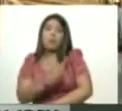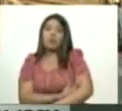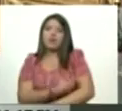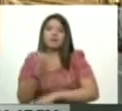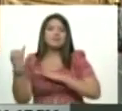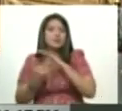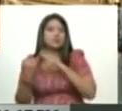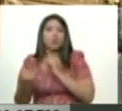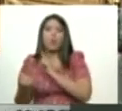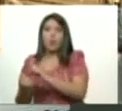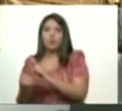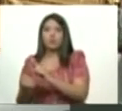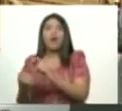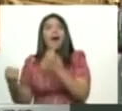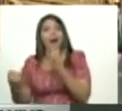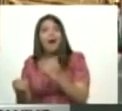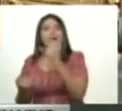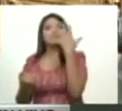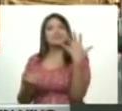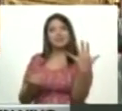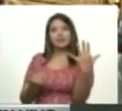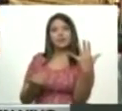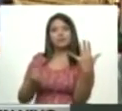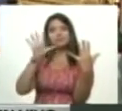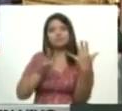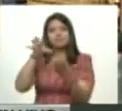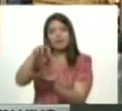del Estado venezolano.